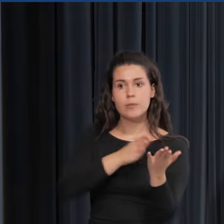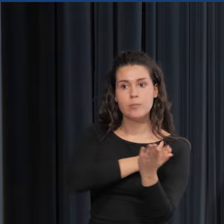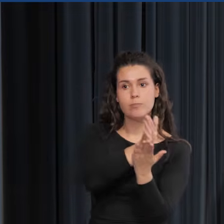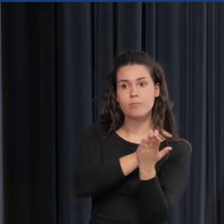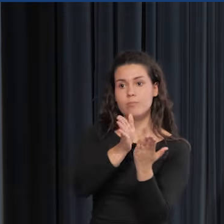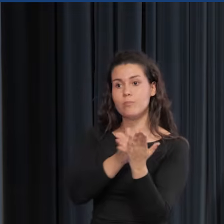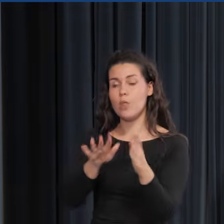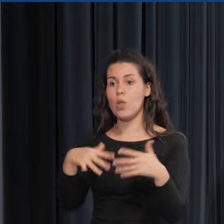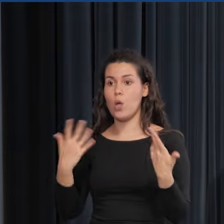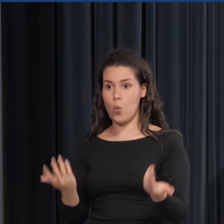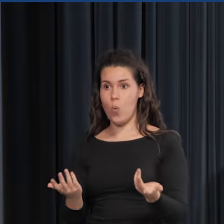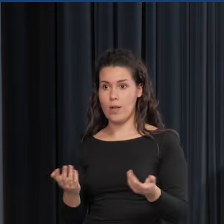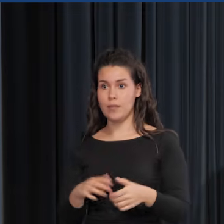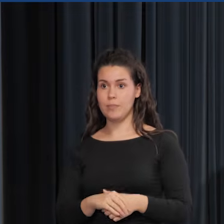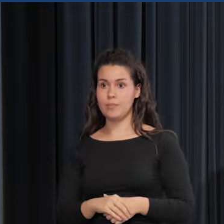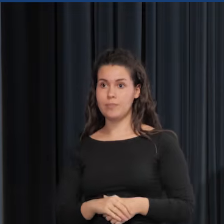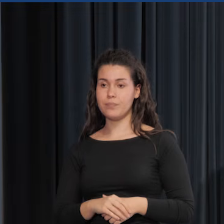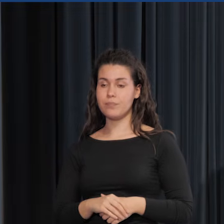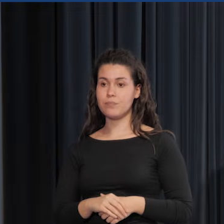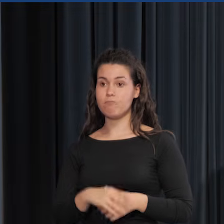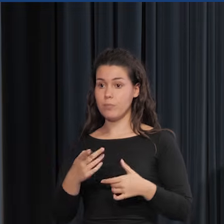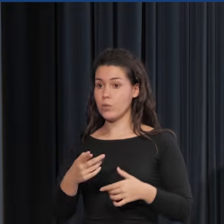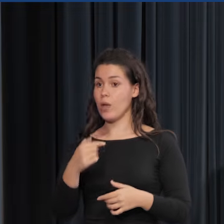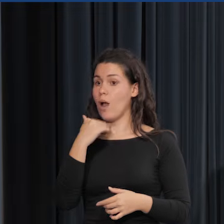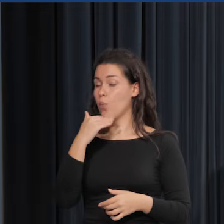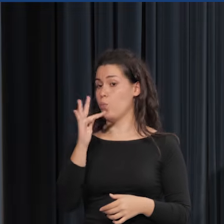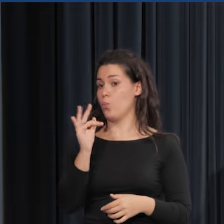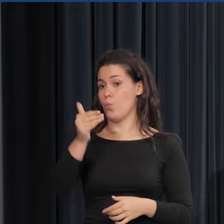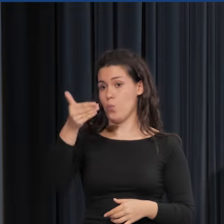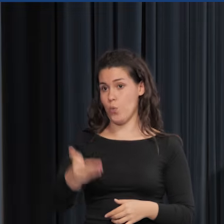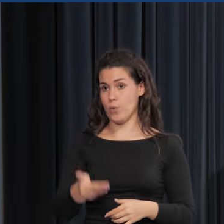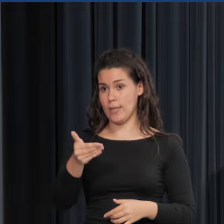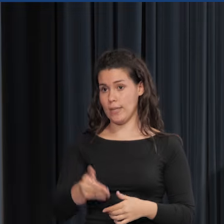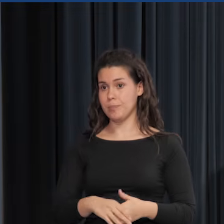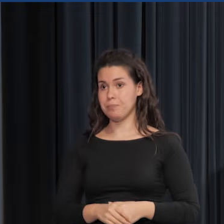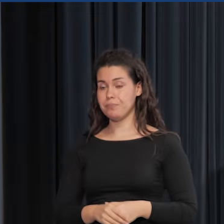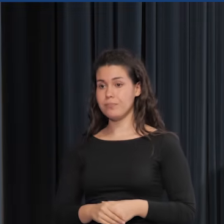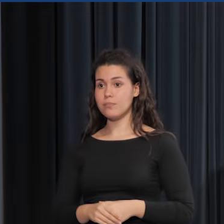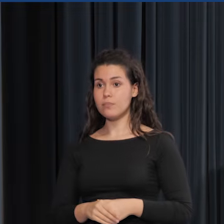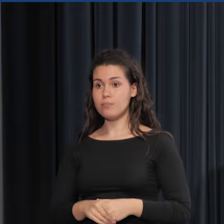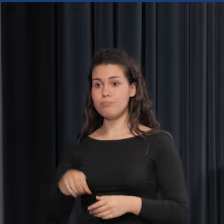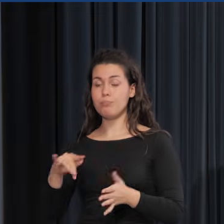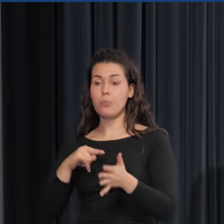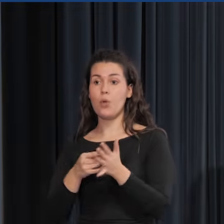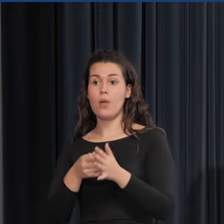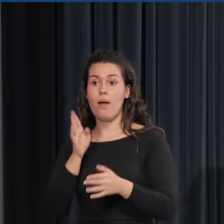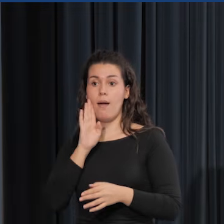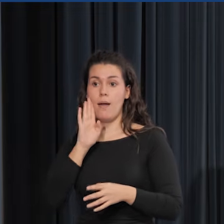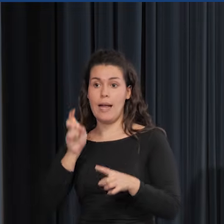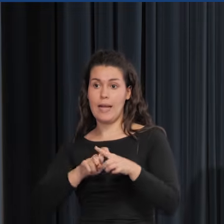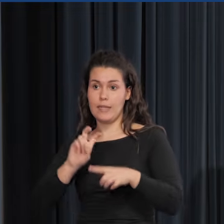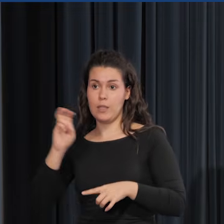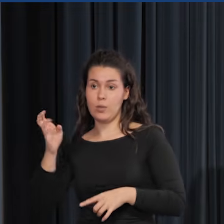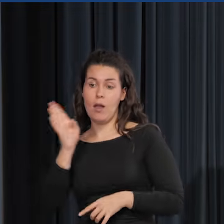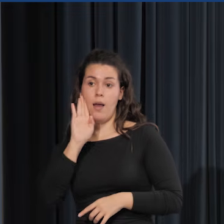más adecuada desde el punto de vista preventivo, con lo cual eso es una ventaja muy importante. Otra de las características de esta metodología es, como ha